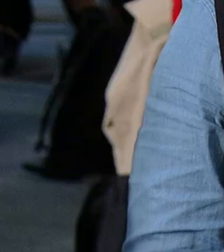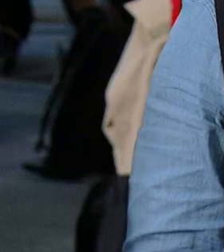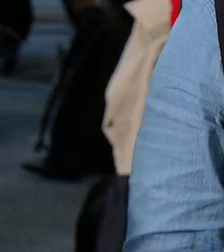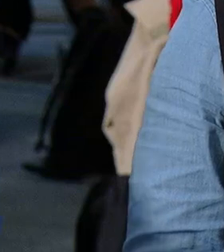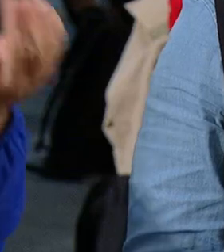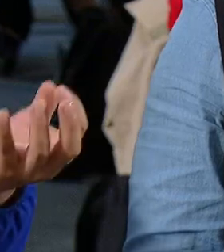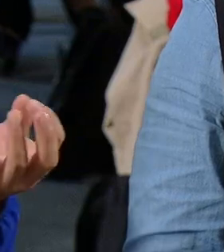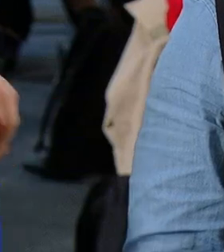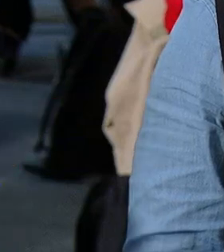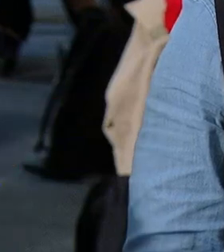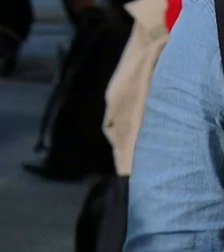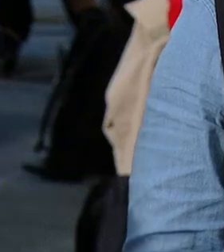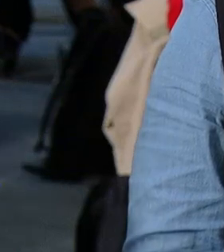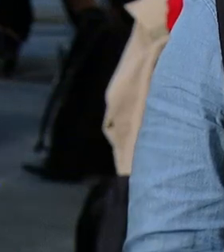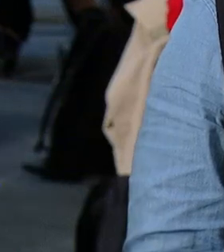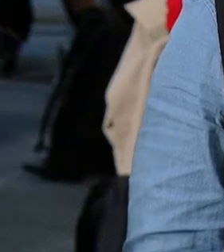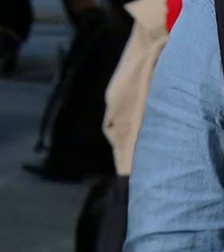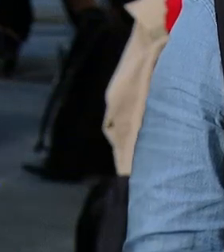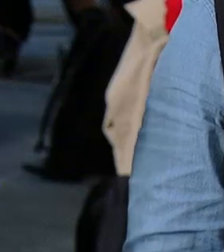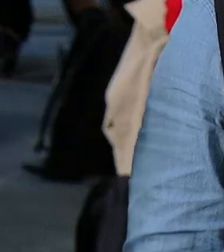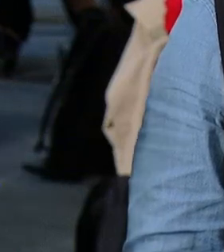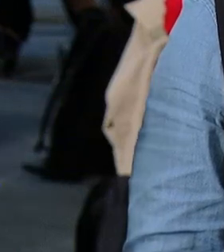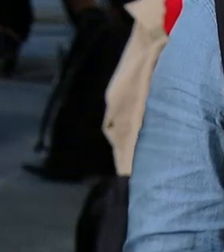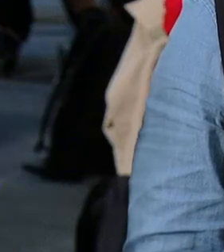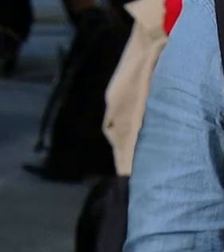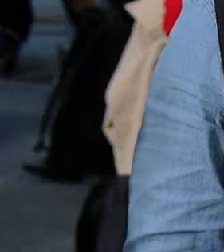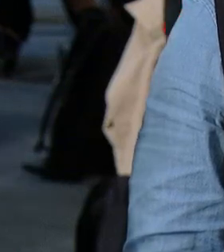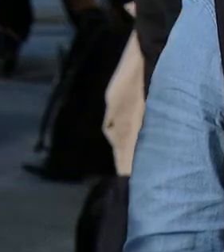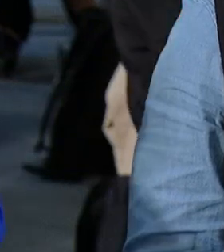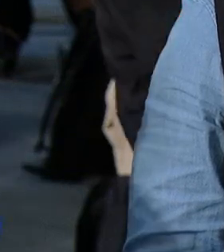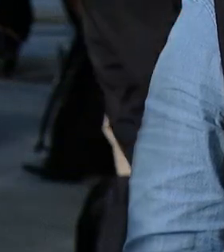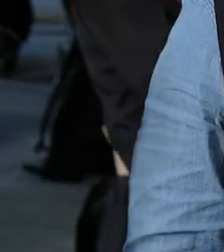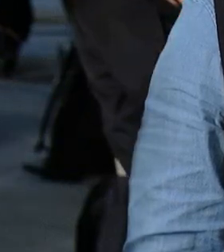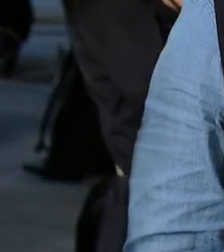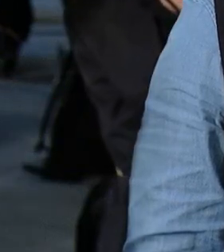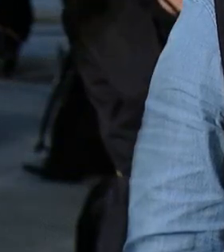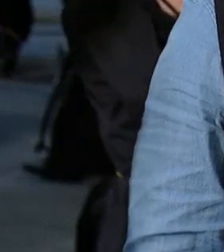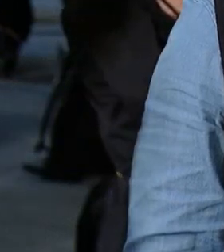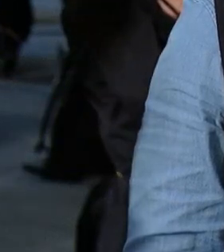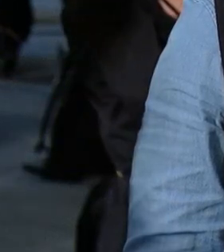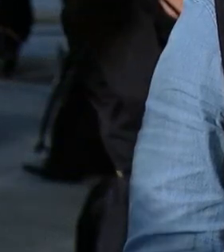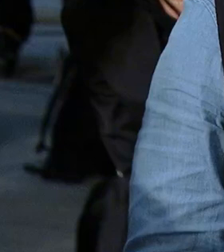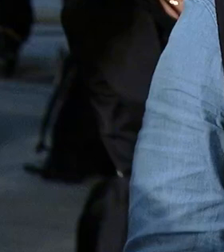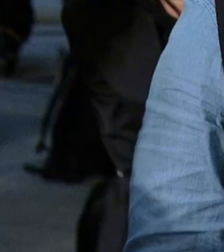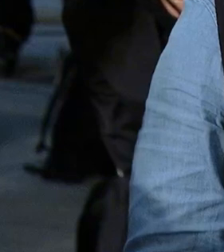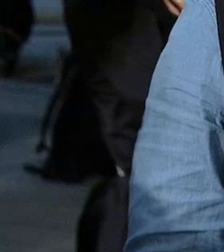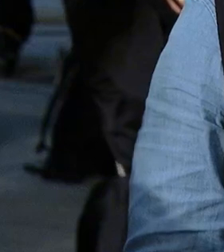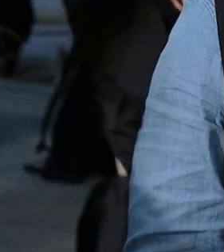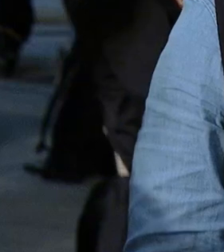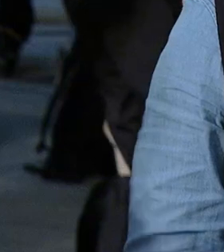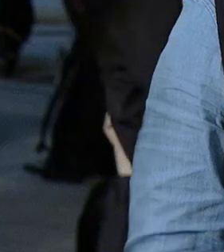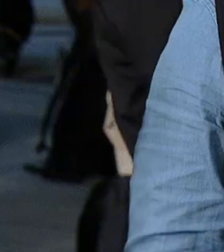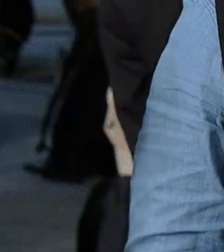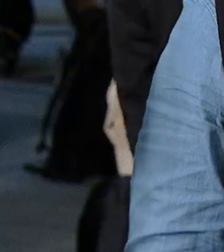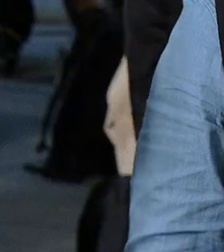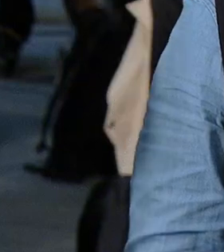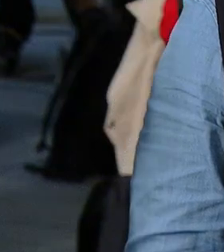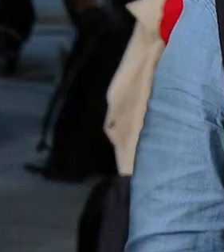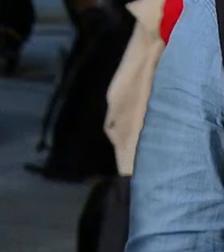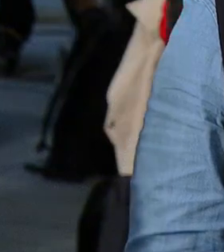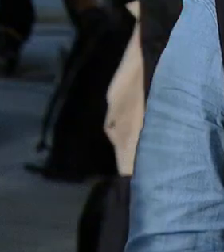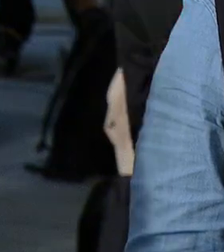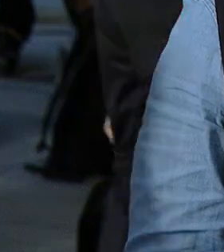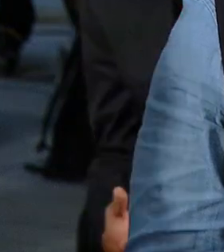detalles que tiene con autoridades y todo eso. Se lo quiero agradecer a nombre de ellos y que nos han traído sus quejas,